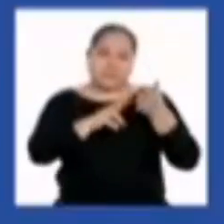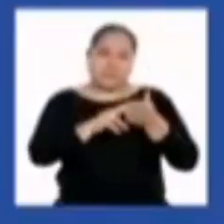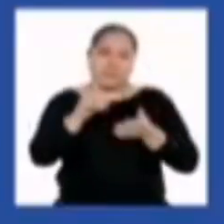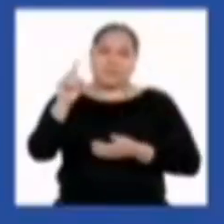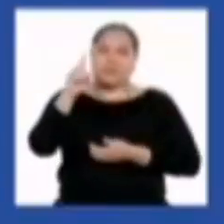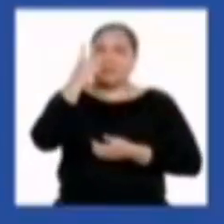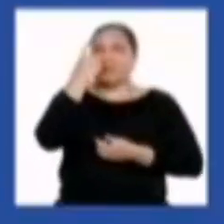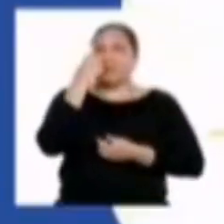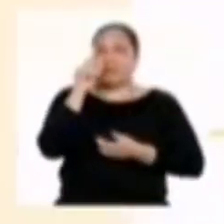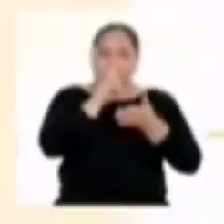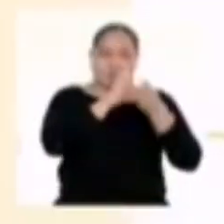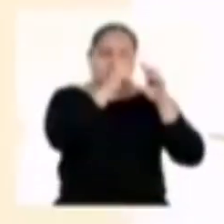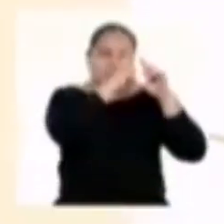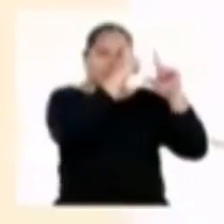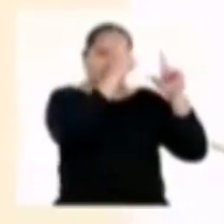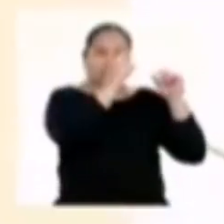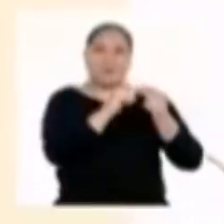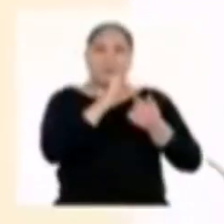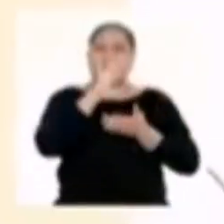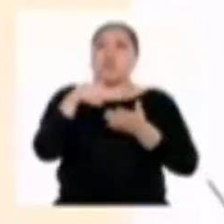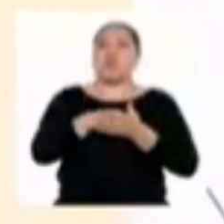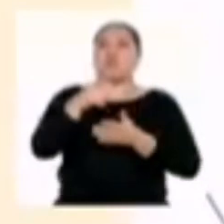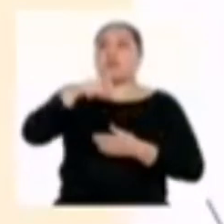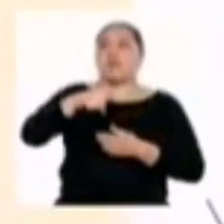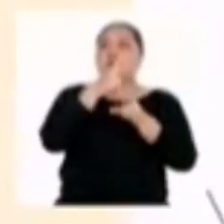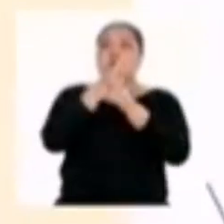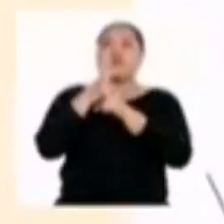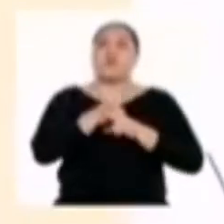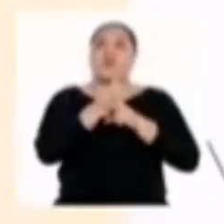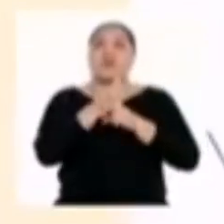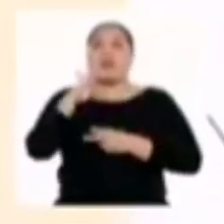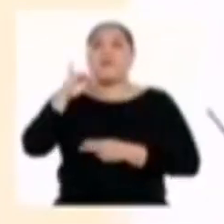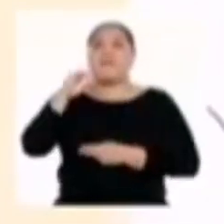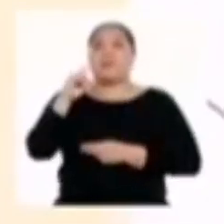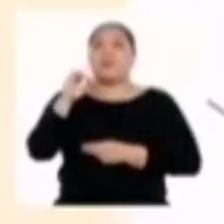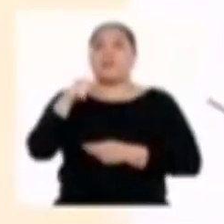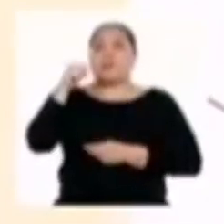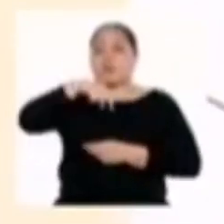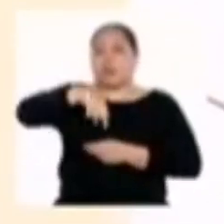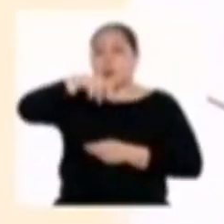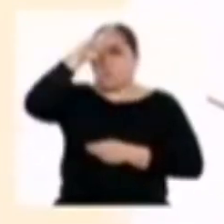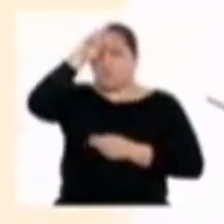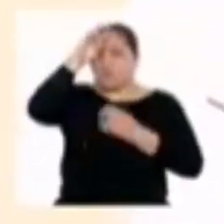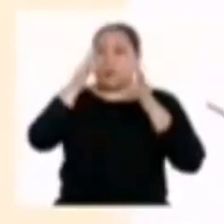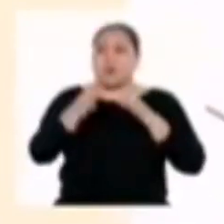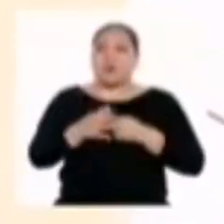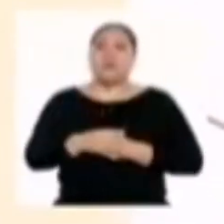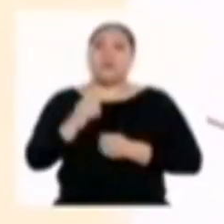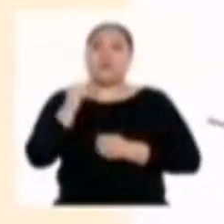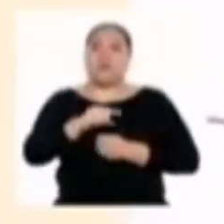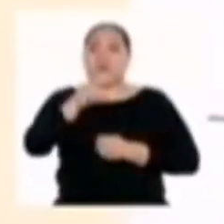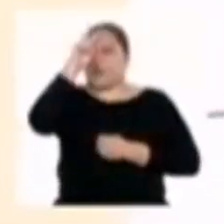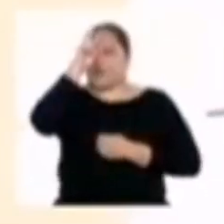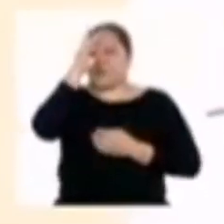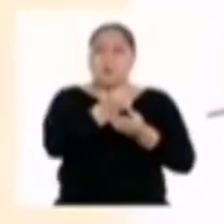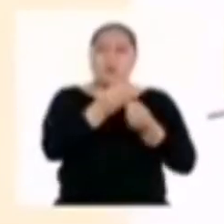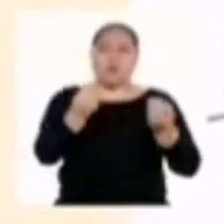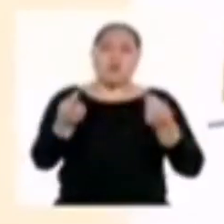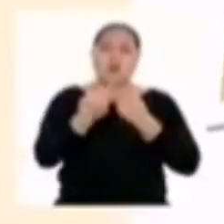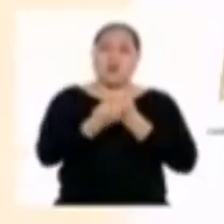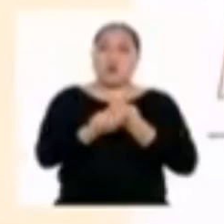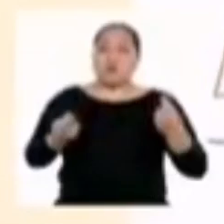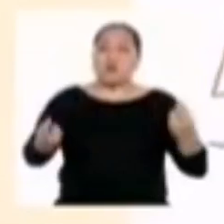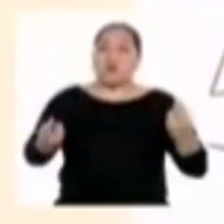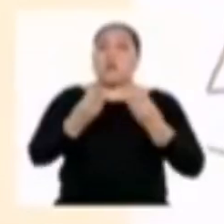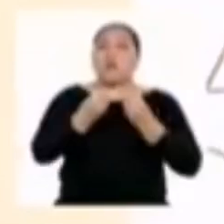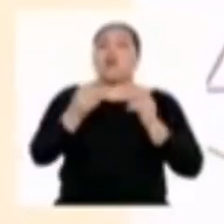primer párrafo. Todos debemos cuidar nuestra biodiversidad peruana. El Perú es un país rico en recursos y tiene una gran variedad